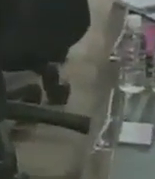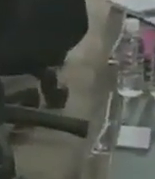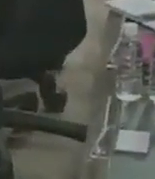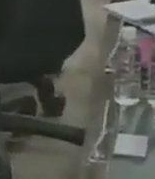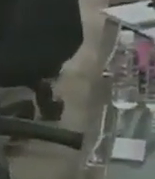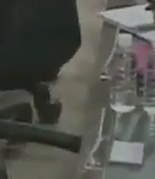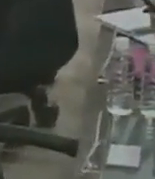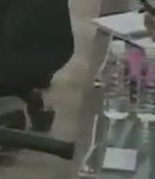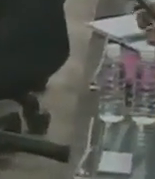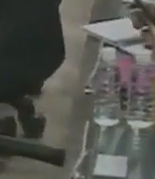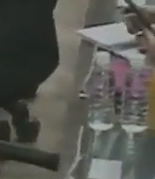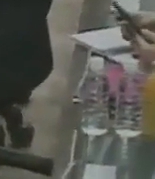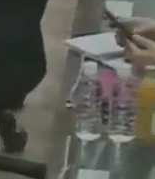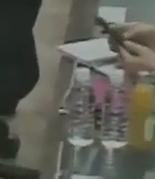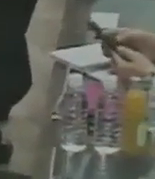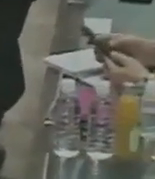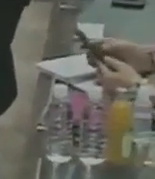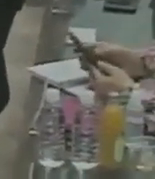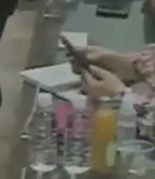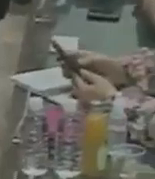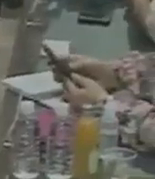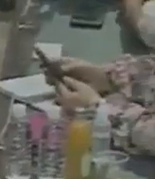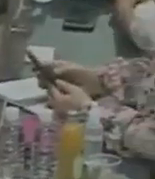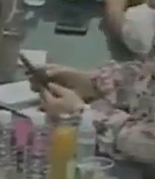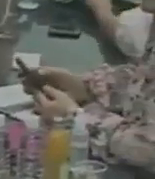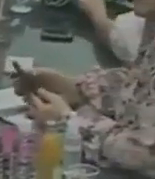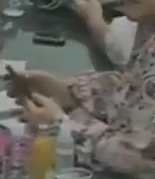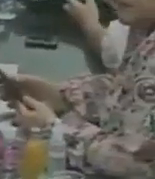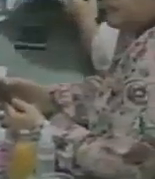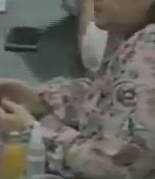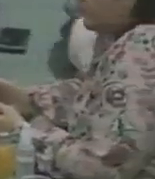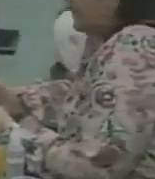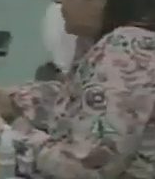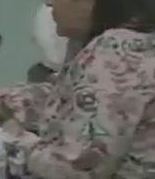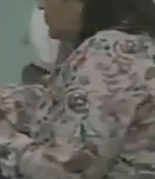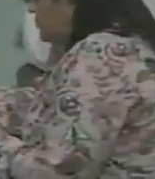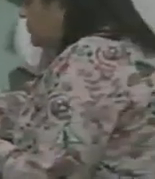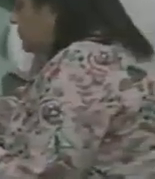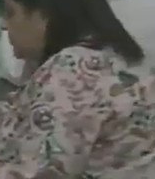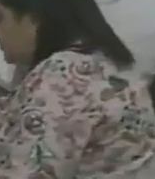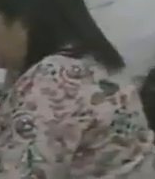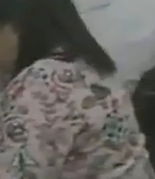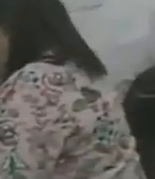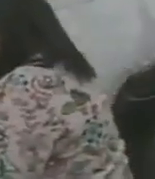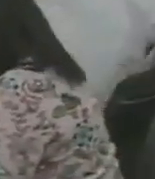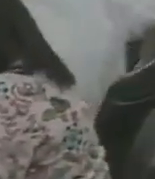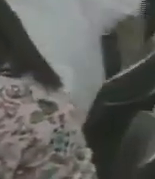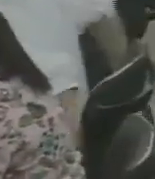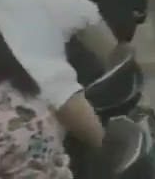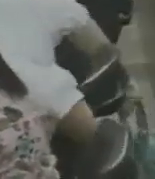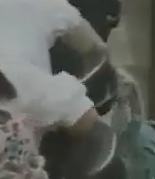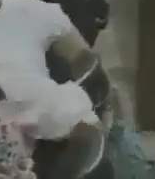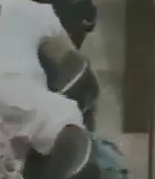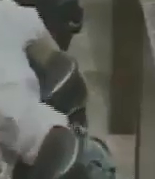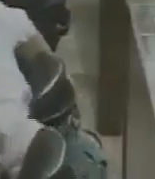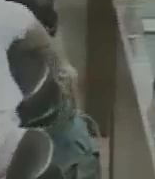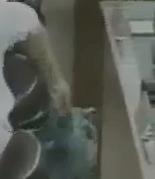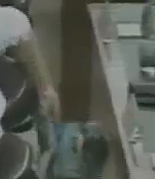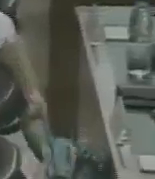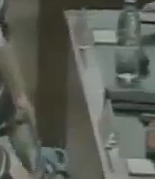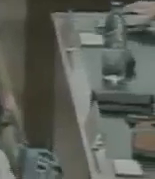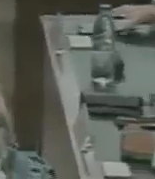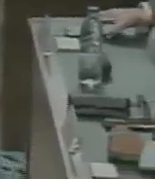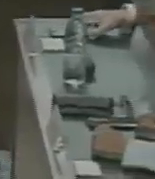Comité Interinstitucional de Coordinación Permanente para el seguimiento y control de las garantías de los derechos humanos de